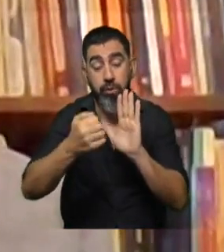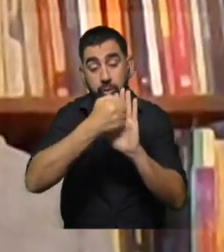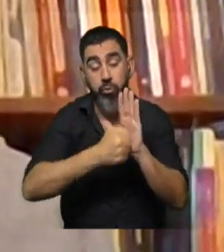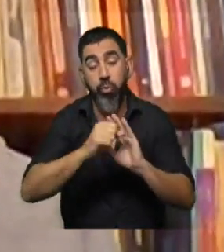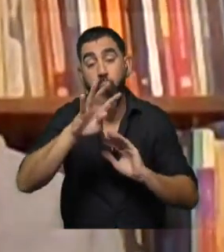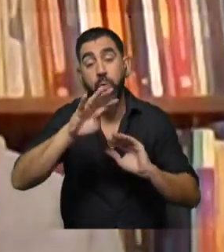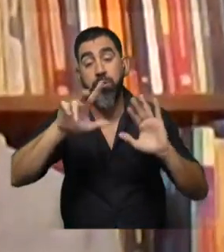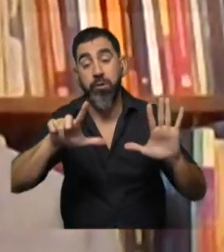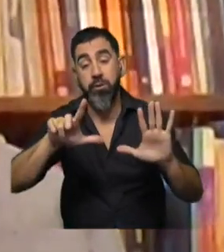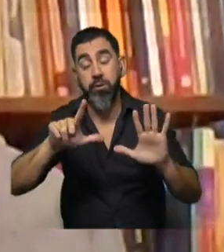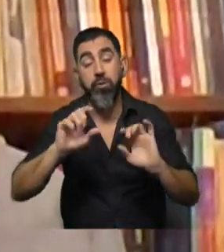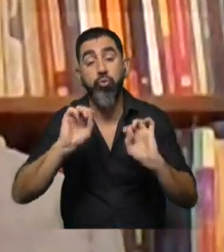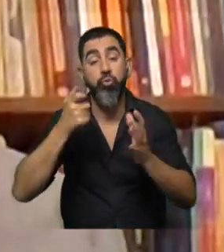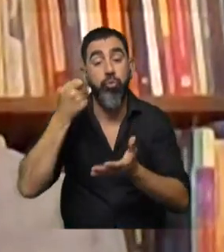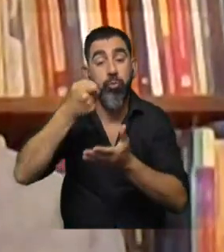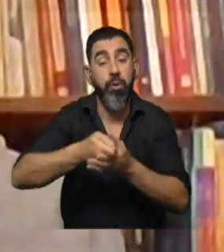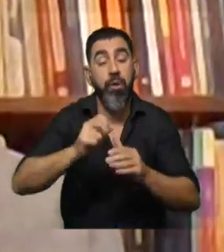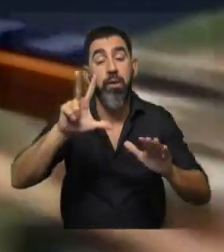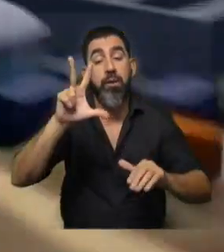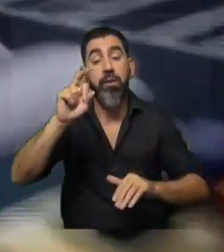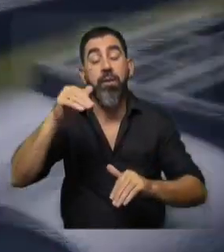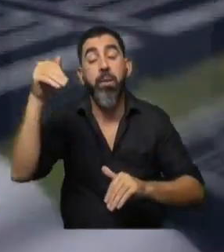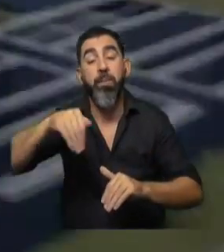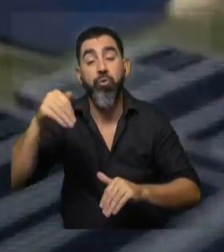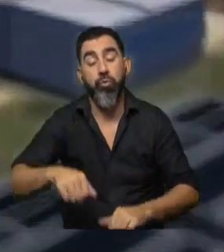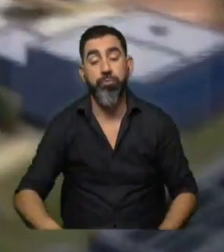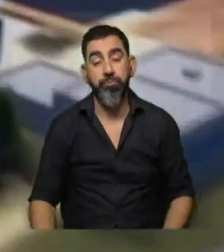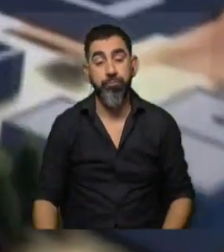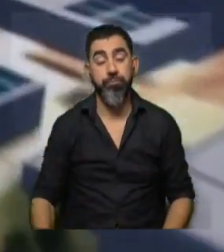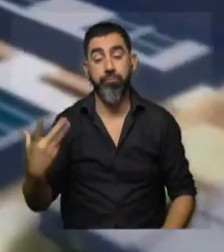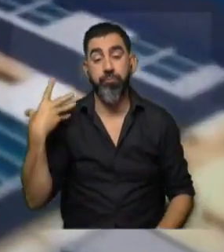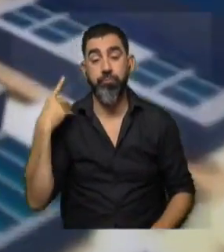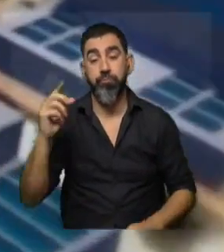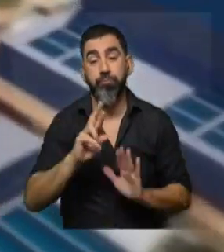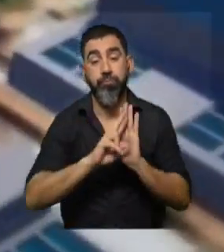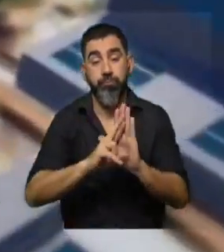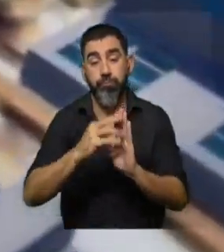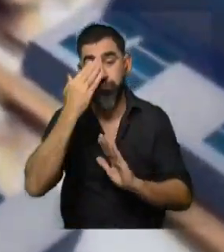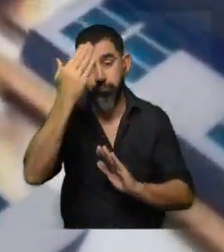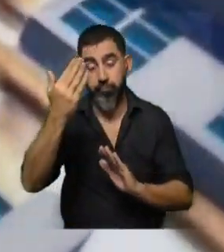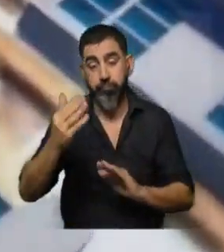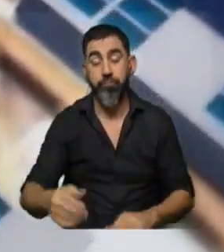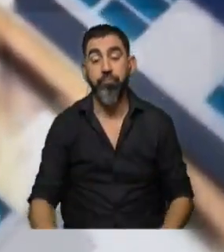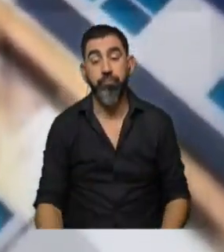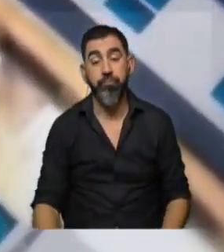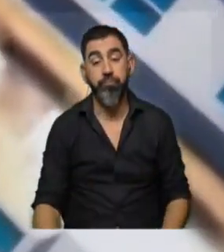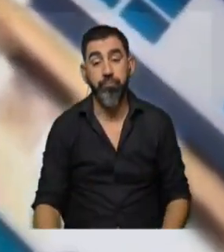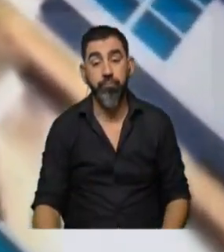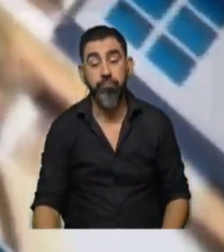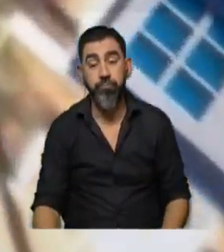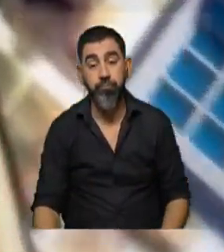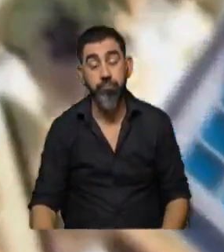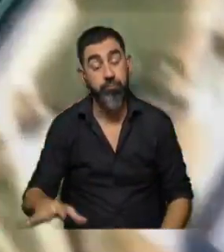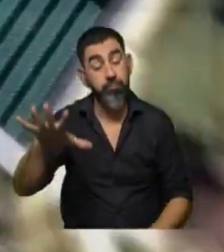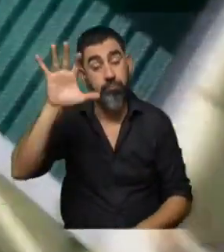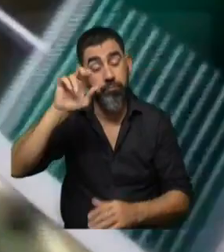47 tendría un costo de 30 millones el director en representación por el frente amplio Edgardo Ortuño recordó